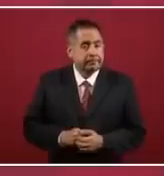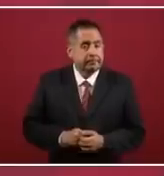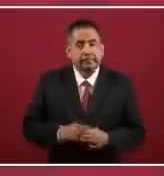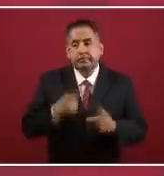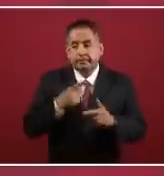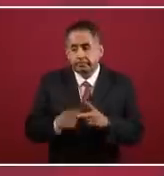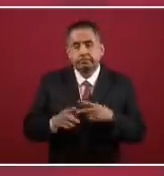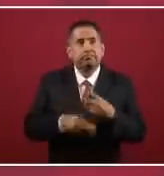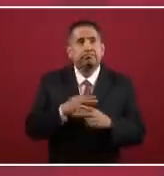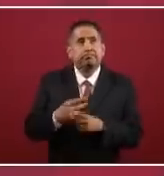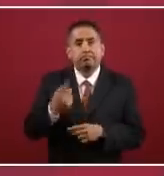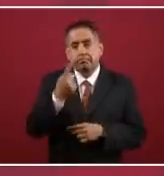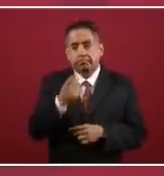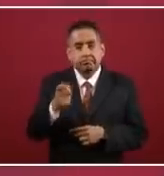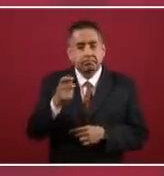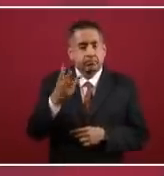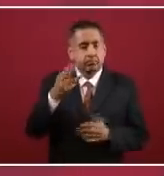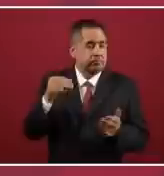con 103 mil,